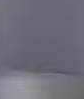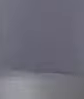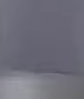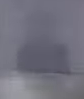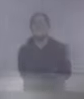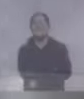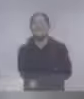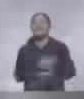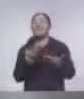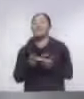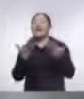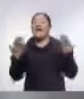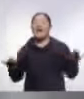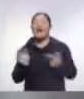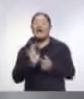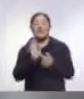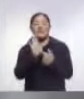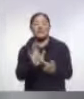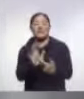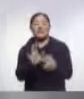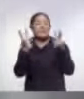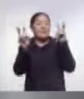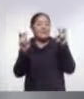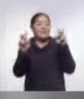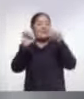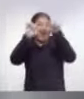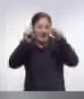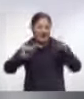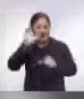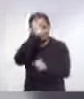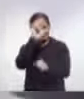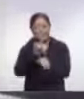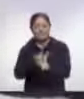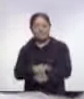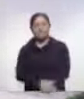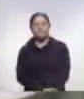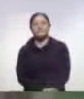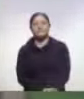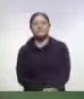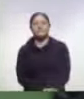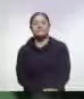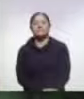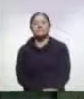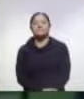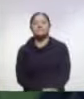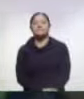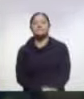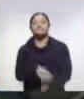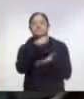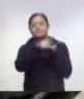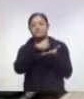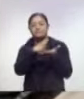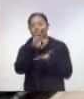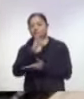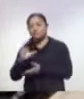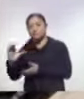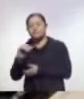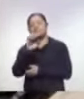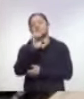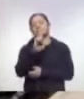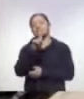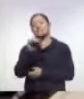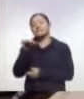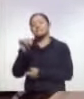Es momento de presentarles nuestro bloque de arte y cultura. La escritora baja californiana Elma Correa